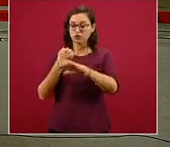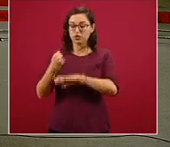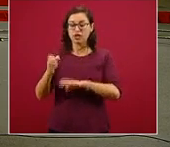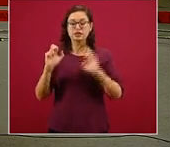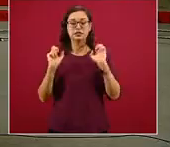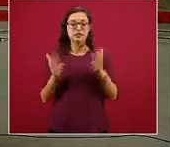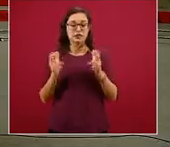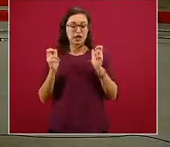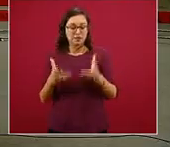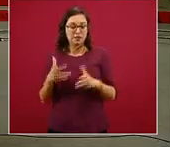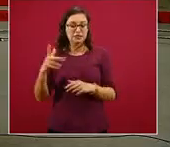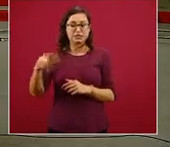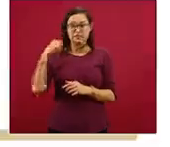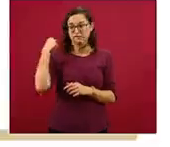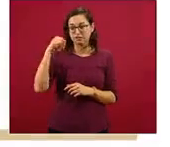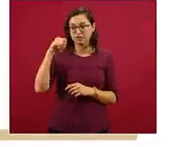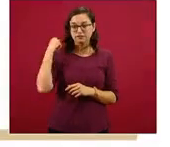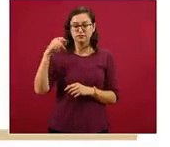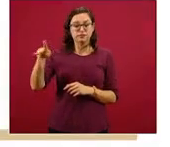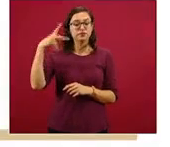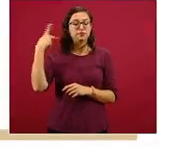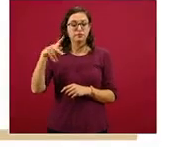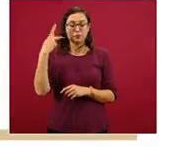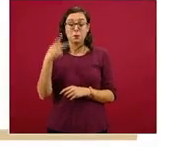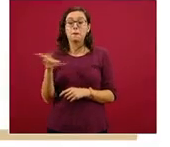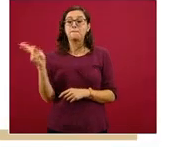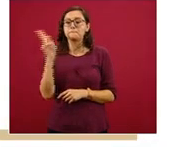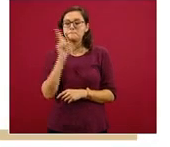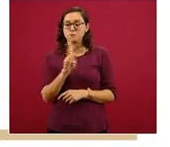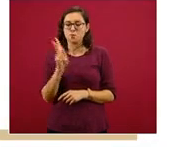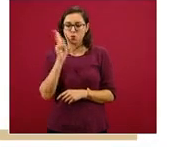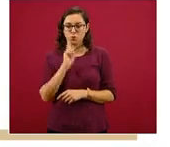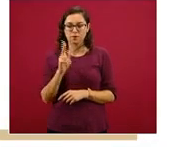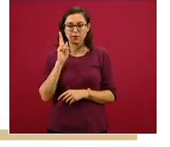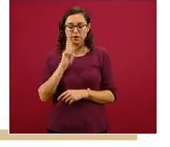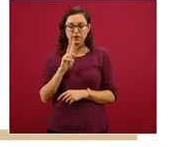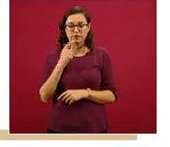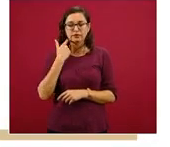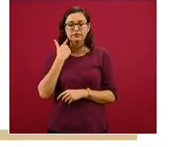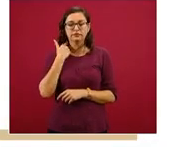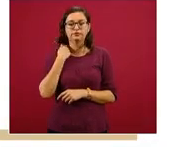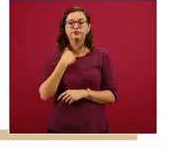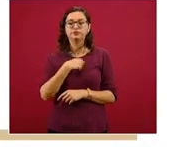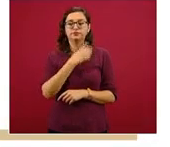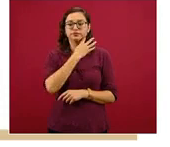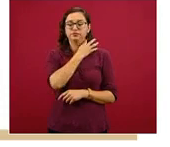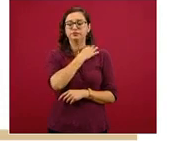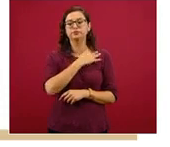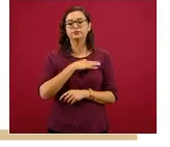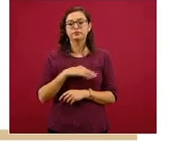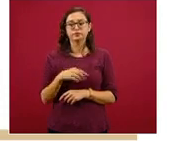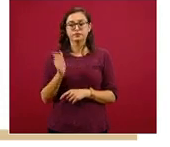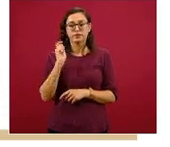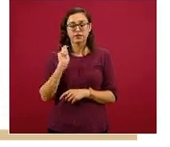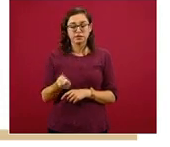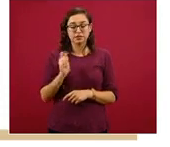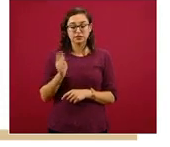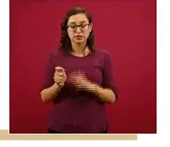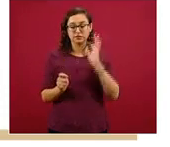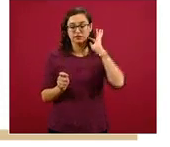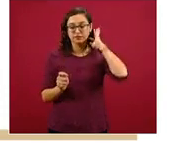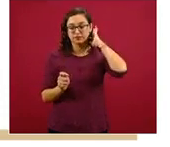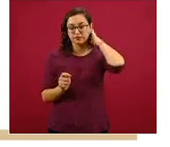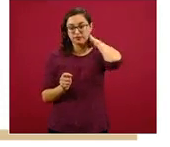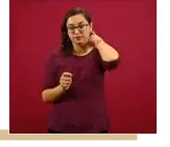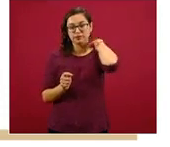y Puebla como una fase piloto. Van a atender desde la comunidad coadyuvando a la estrategia